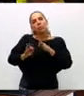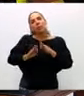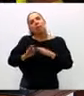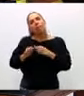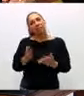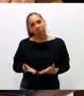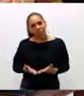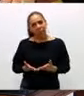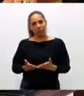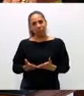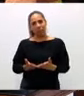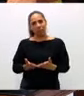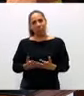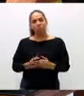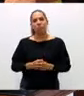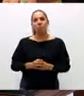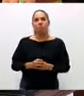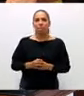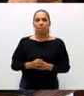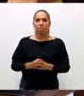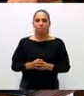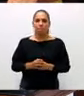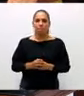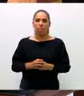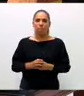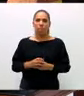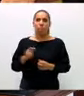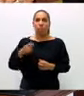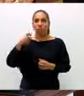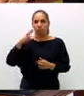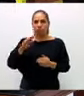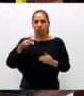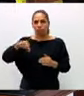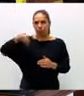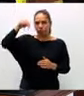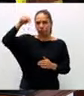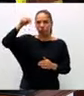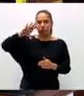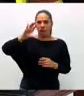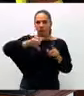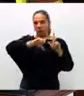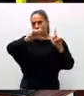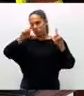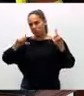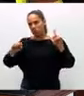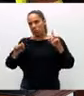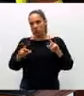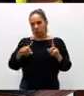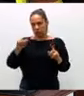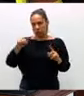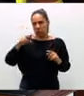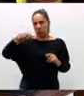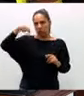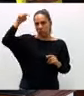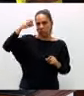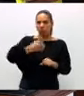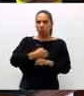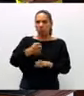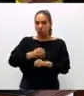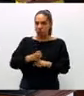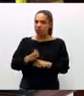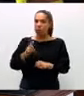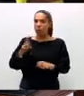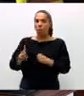porque hay un tema, por ejemplo, de sicariato ahí, o cuando hay unos conflictos tan